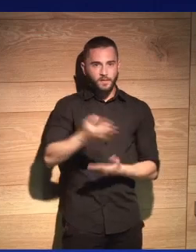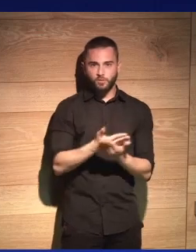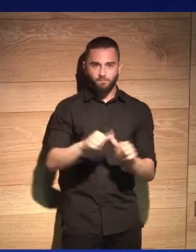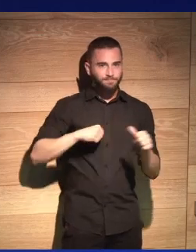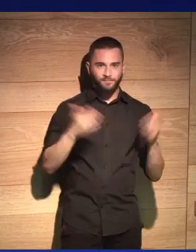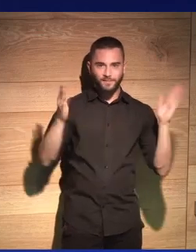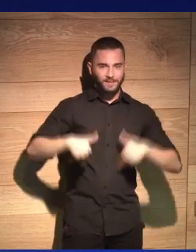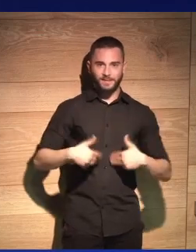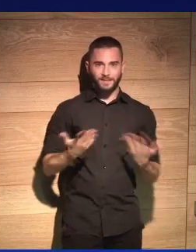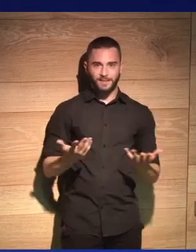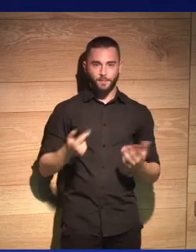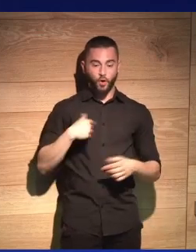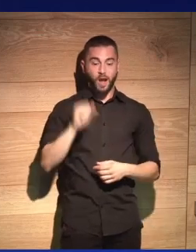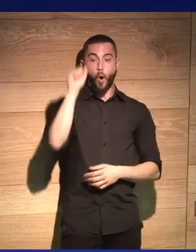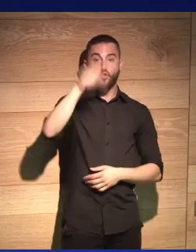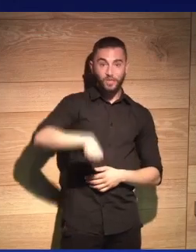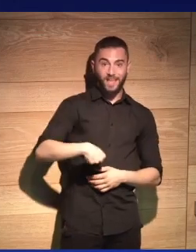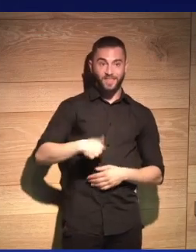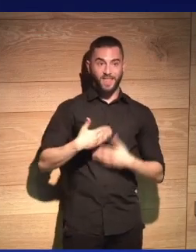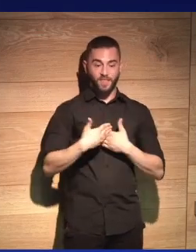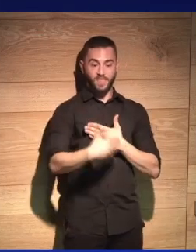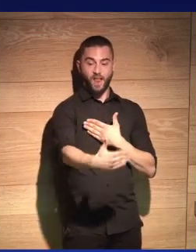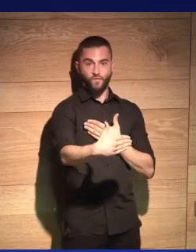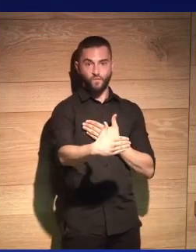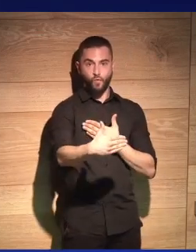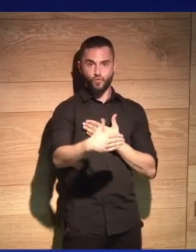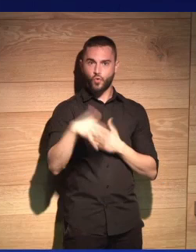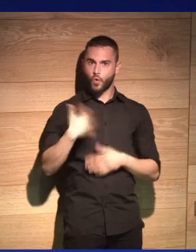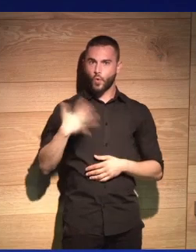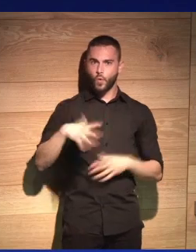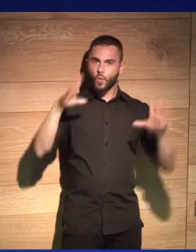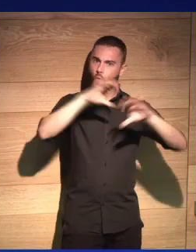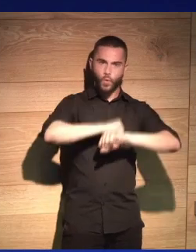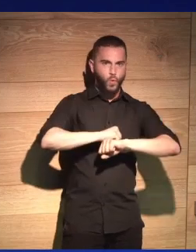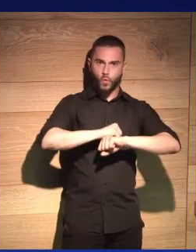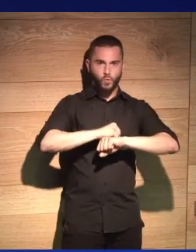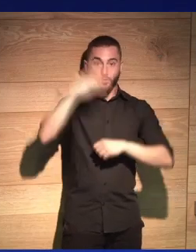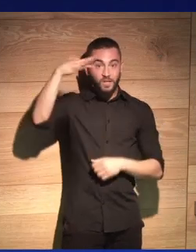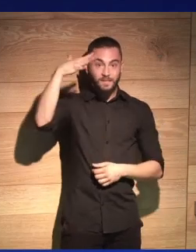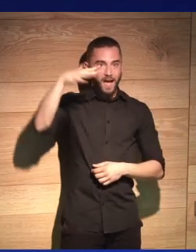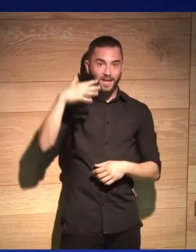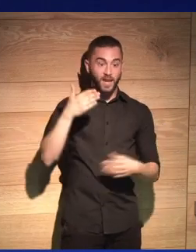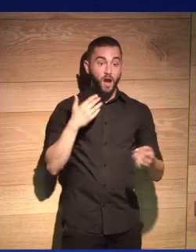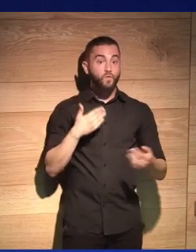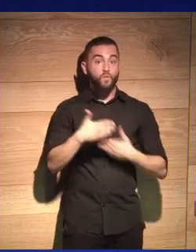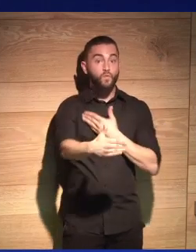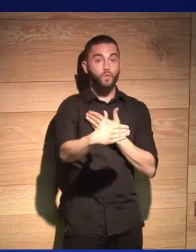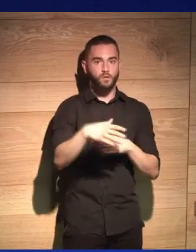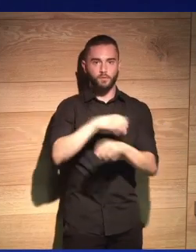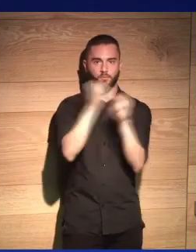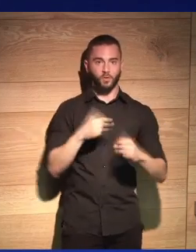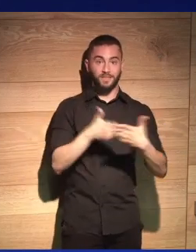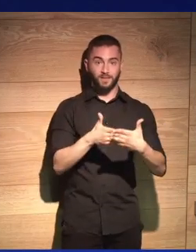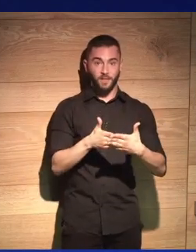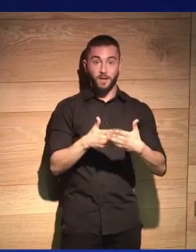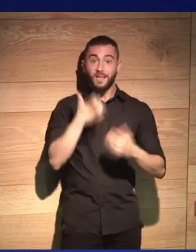porque el presente se ha vuelto demasiado abrumador y por tanto se nos ha hecho imposible imaginar un futuro. Y sin